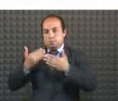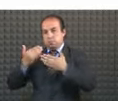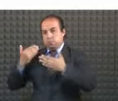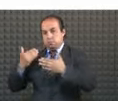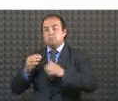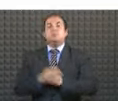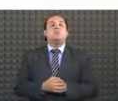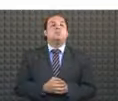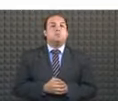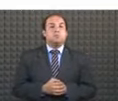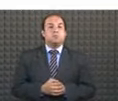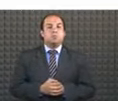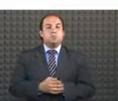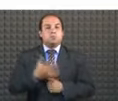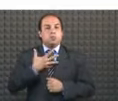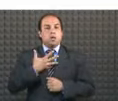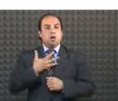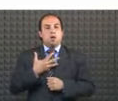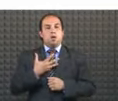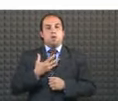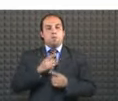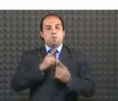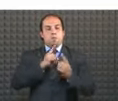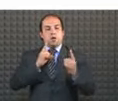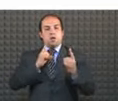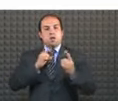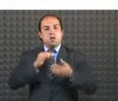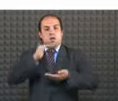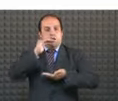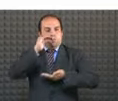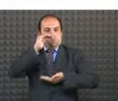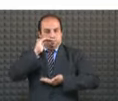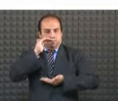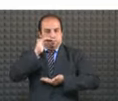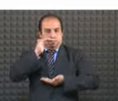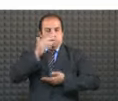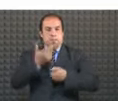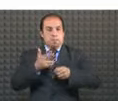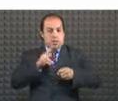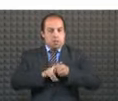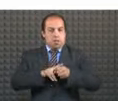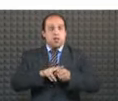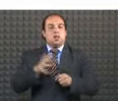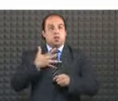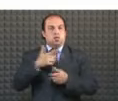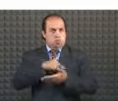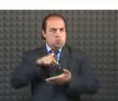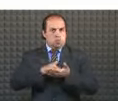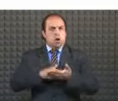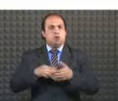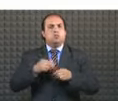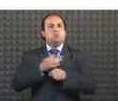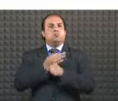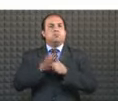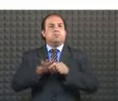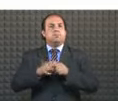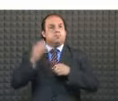Estamos con esto bastante lejos de nuestra capacidad hospitalaria, es decir, más bien con bastante capacidad hospitalaria